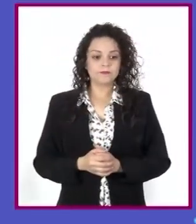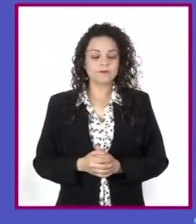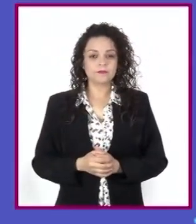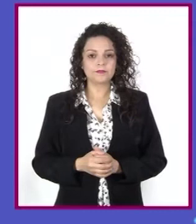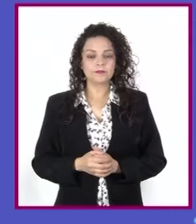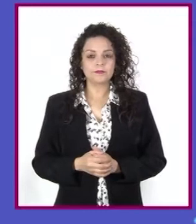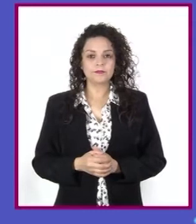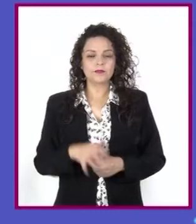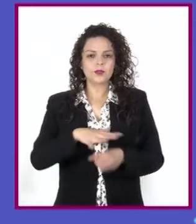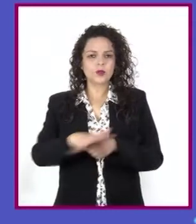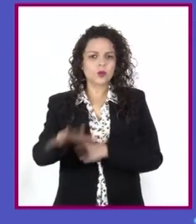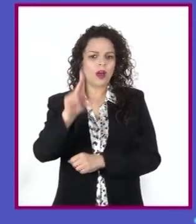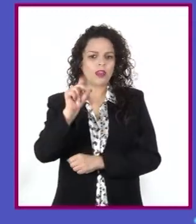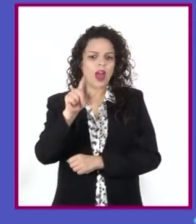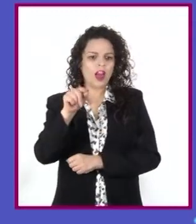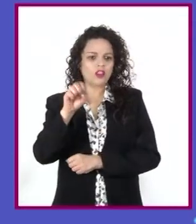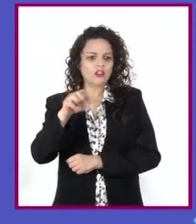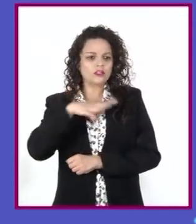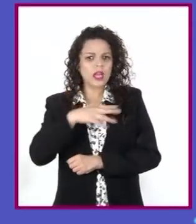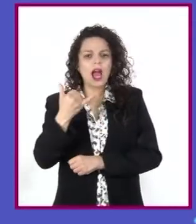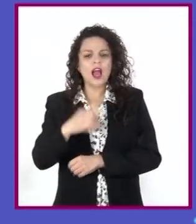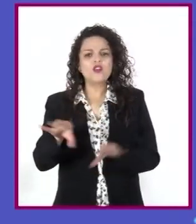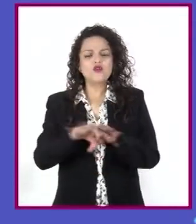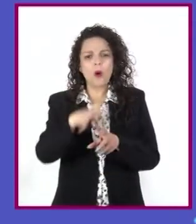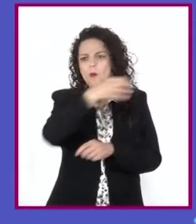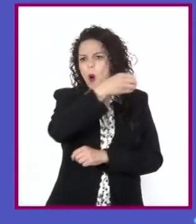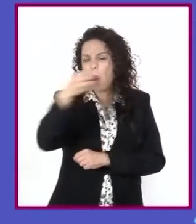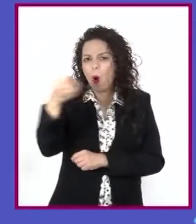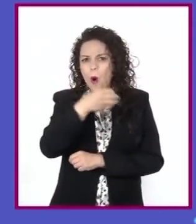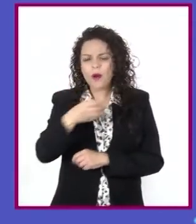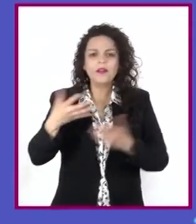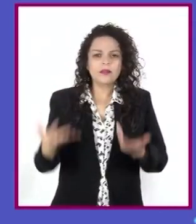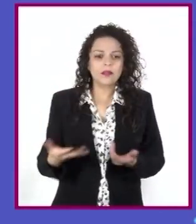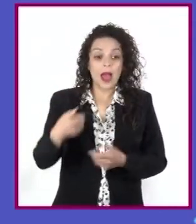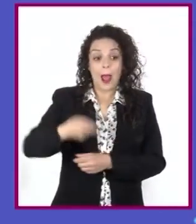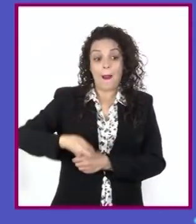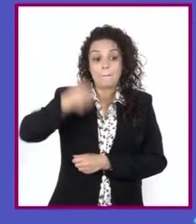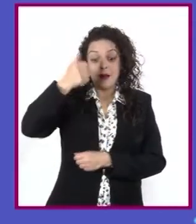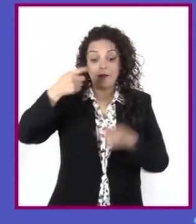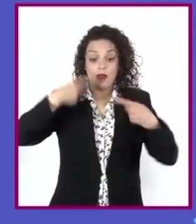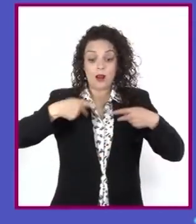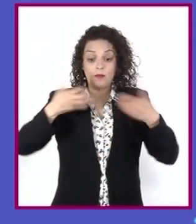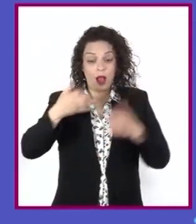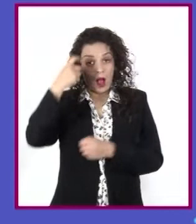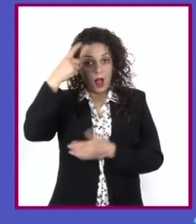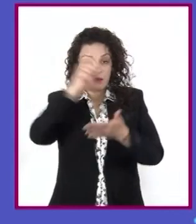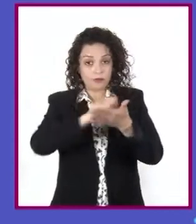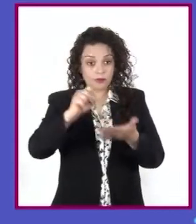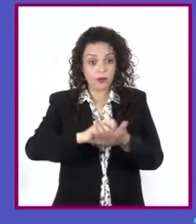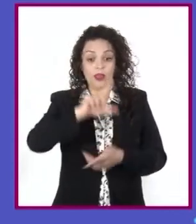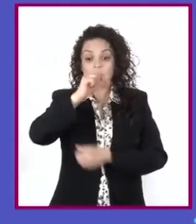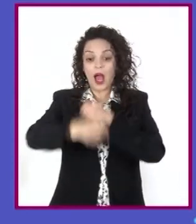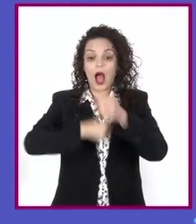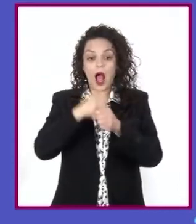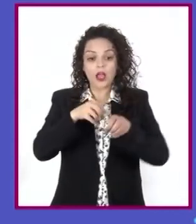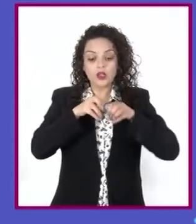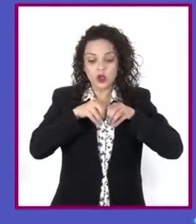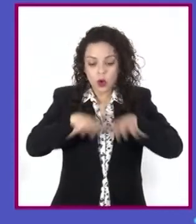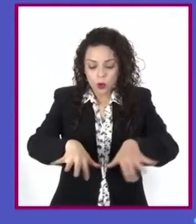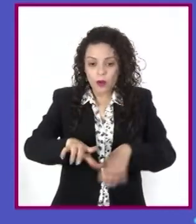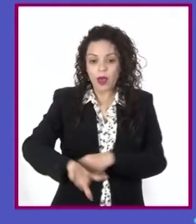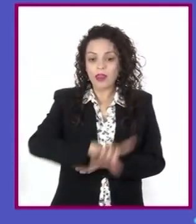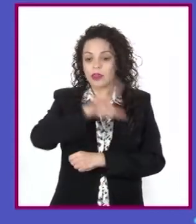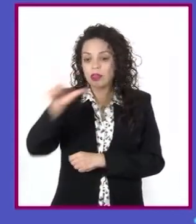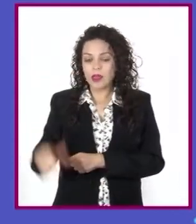en qué orden? Bueno, primero va el autor, luego el año de publicación, después el título en